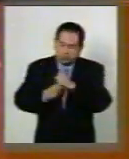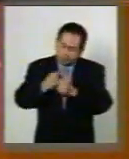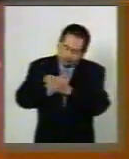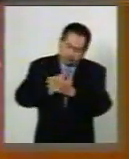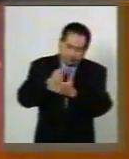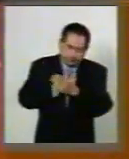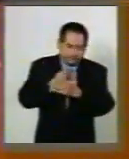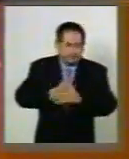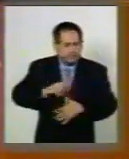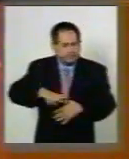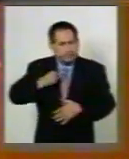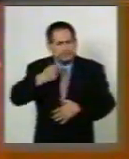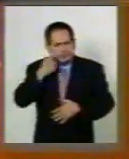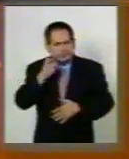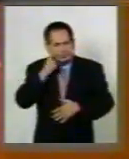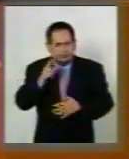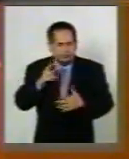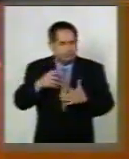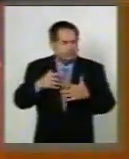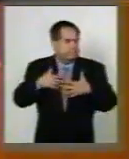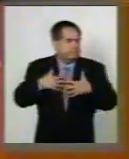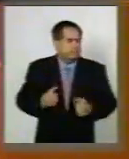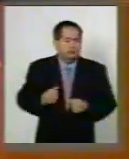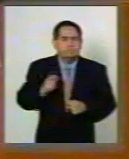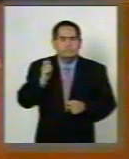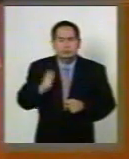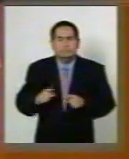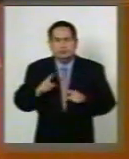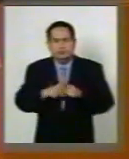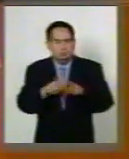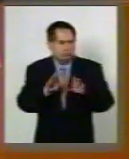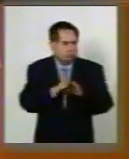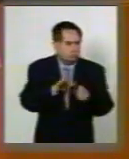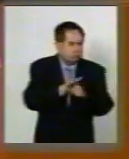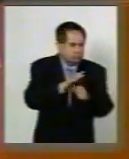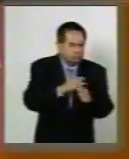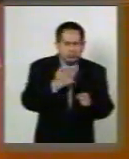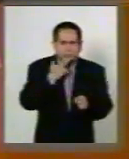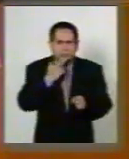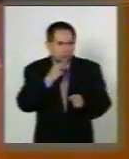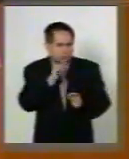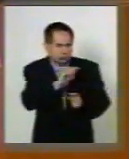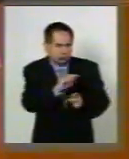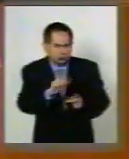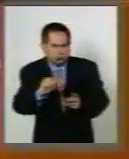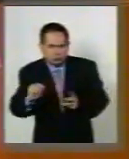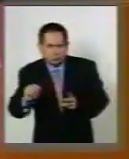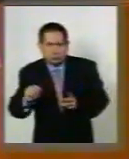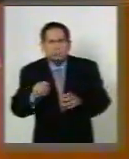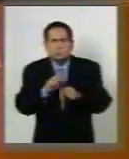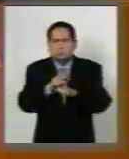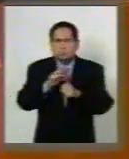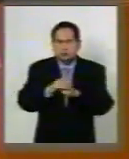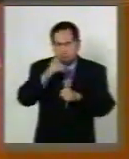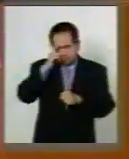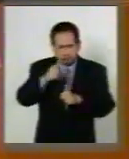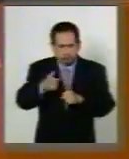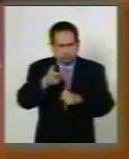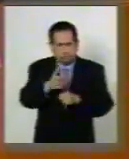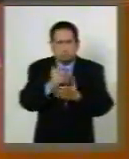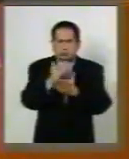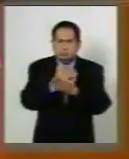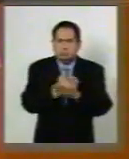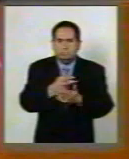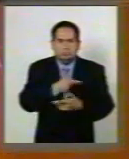muchos esfuerzos entender qué instrumentos funcionan de manera efectiva para disminuir la